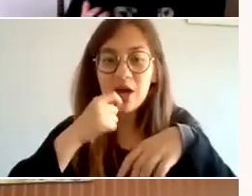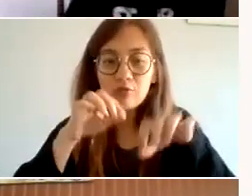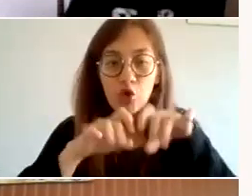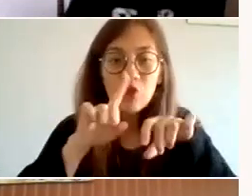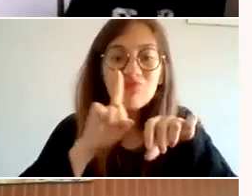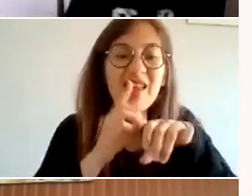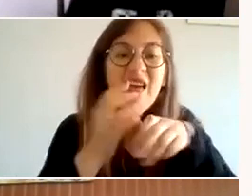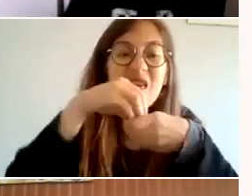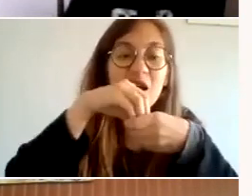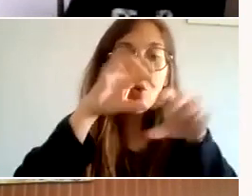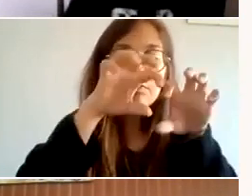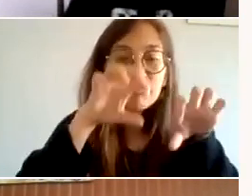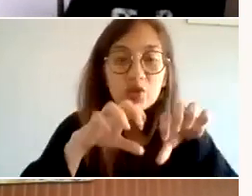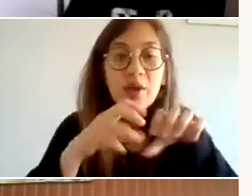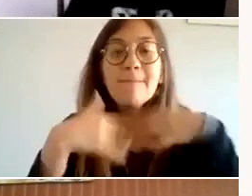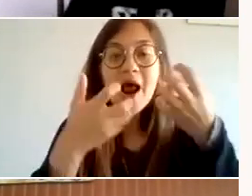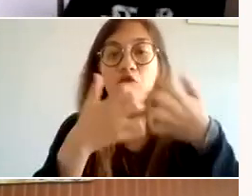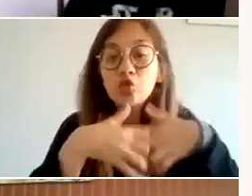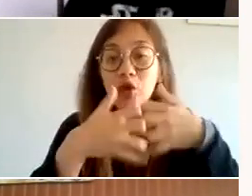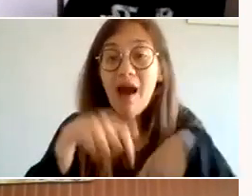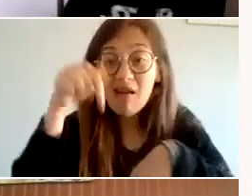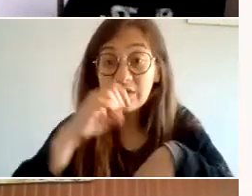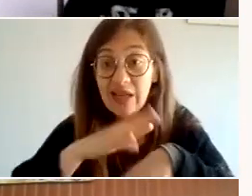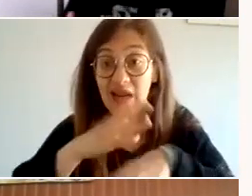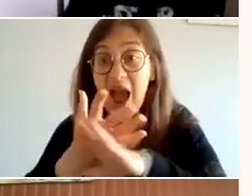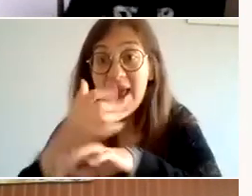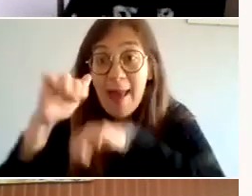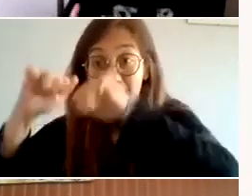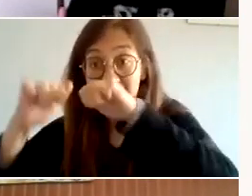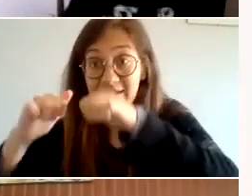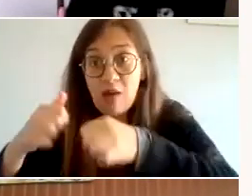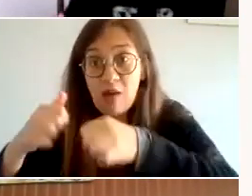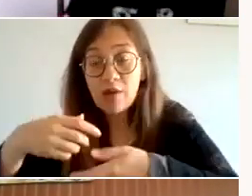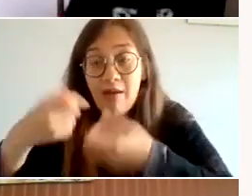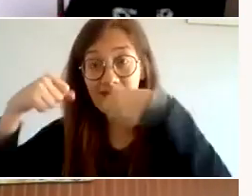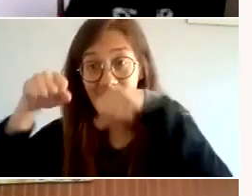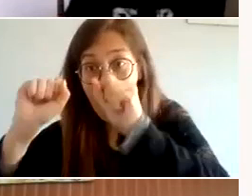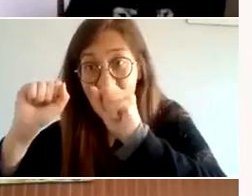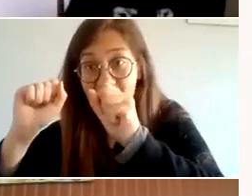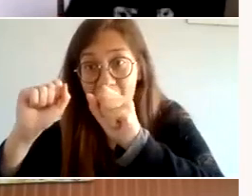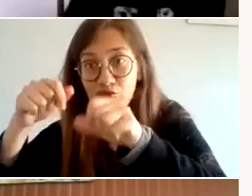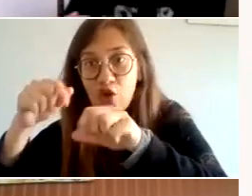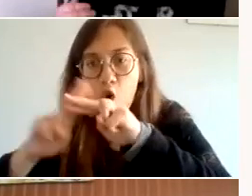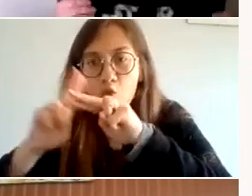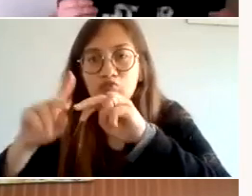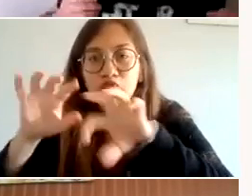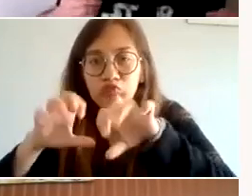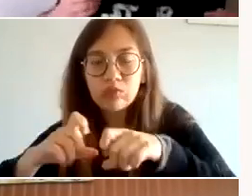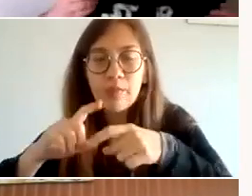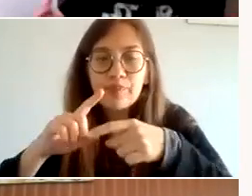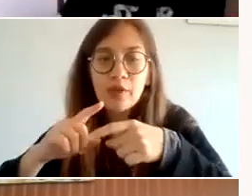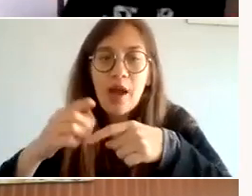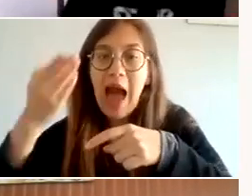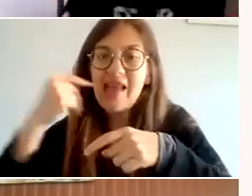existen compañías que en Chile están establecidas que licitaron en algún tiempo con el gobierno para poder